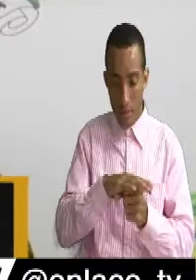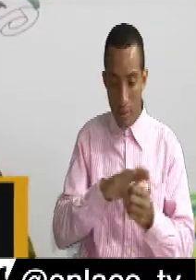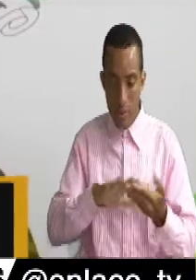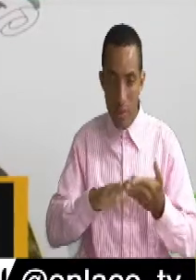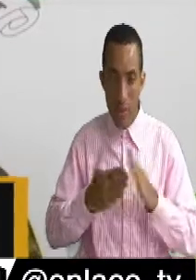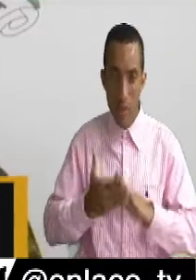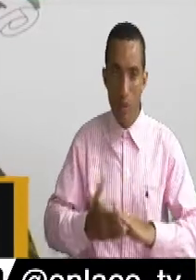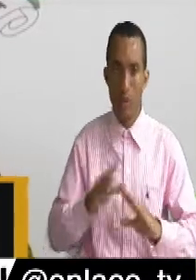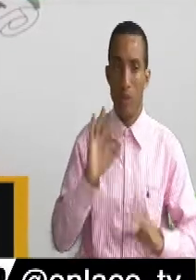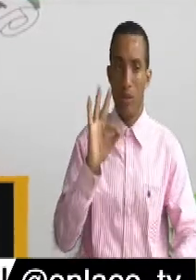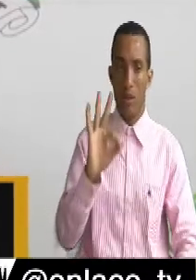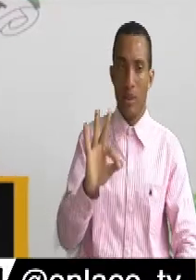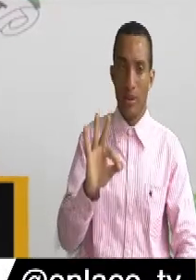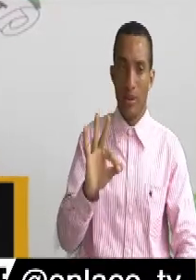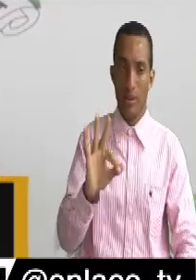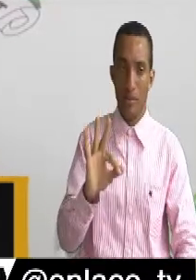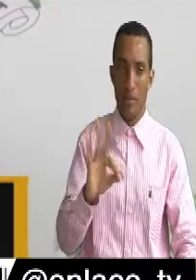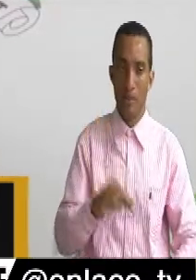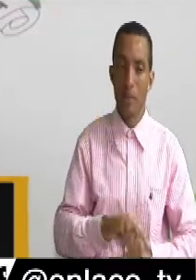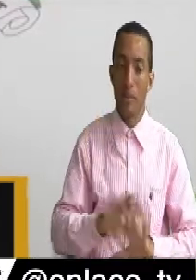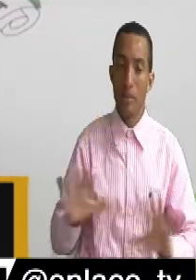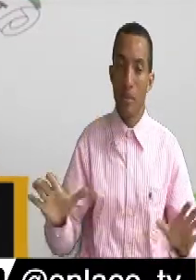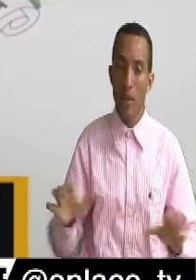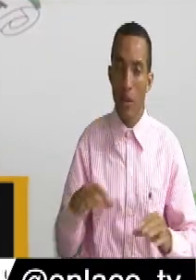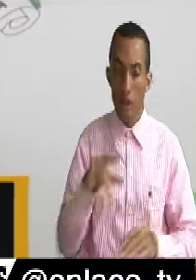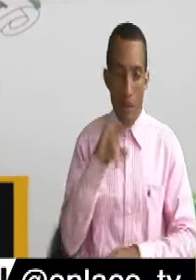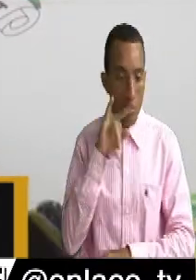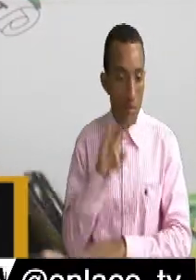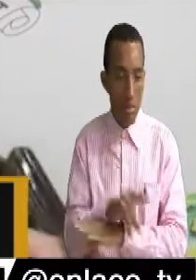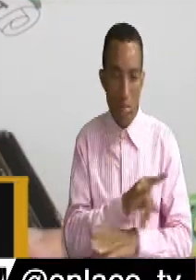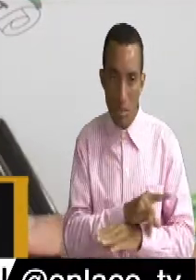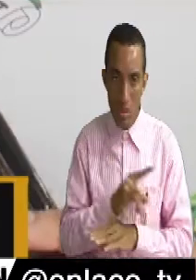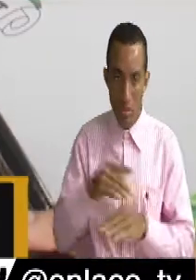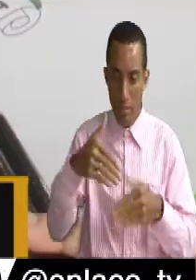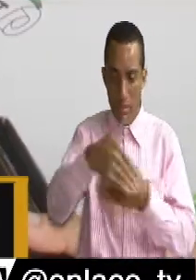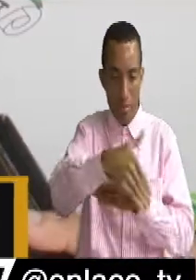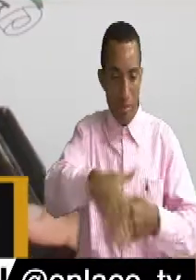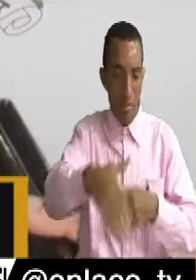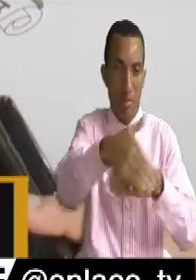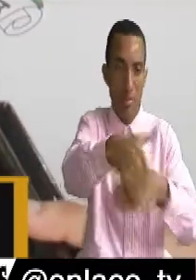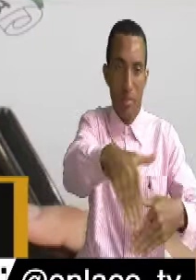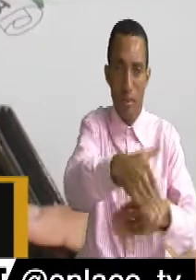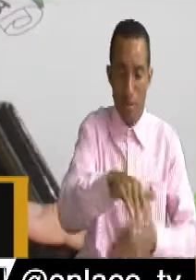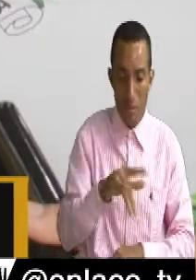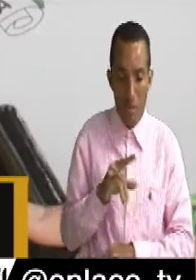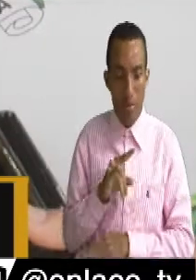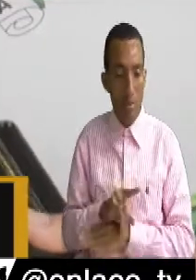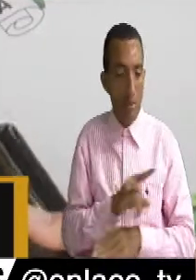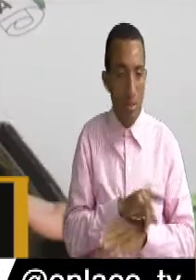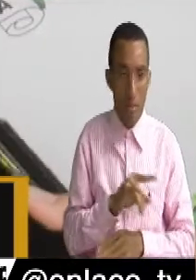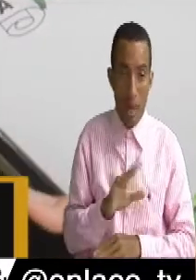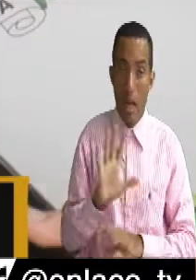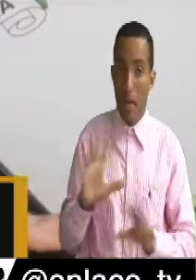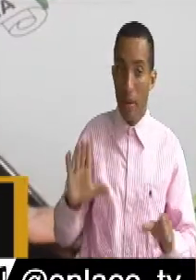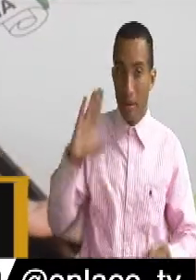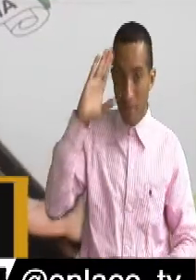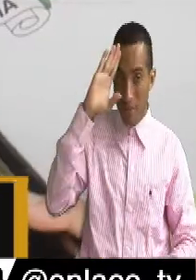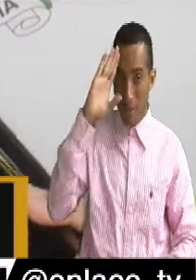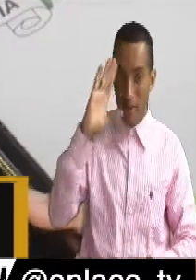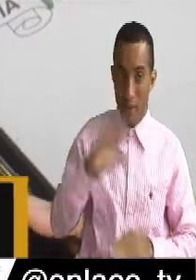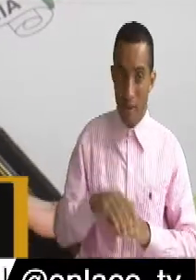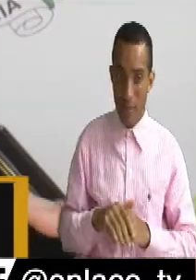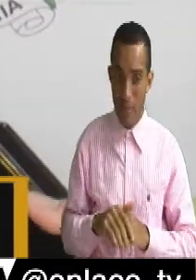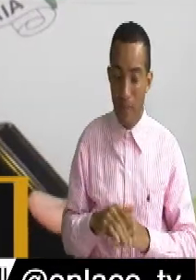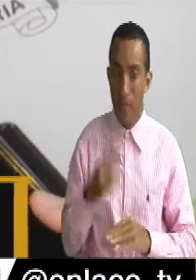se desplazan unidades de del Muro Nacional de Vigilancia Comunitaria por cuadrantes pues a este lugar, unidades de policía judicial. Se recogen dentro de los